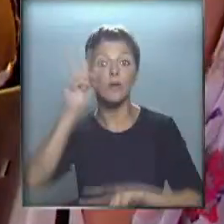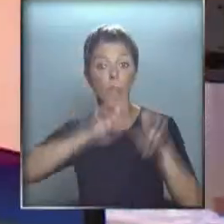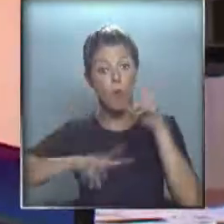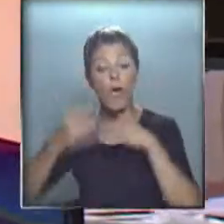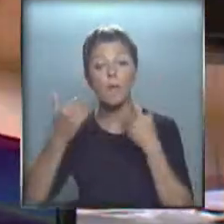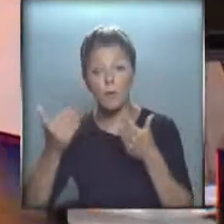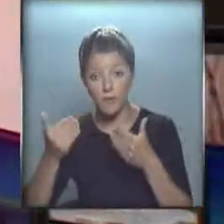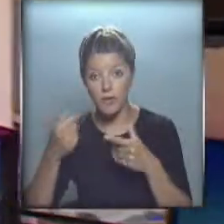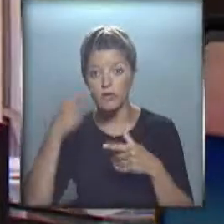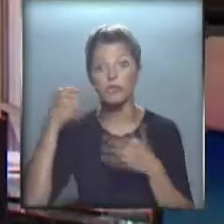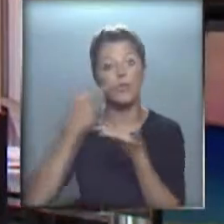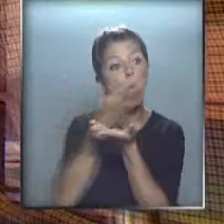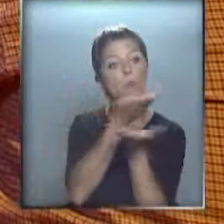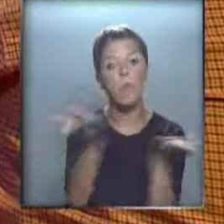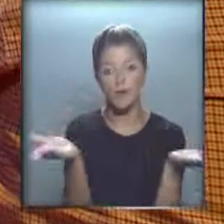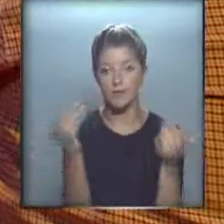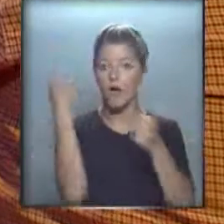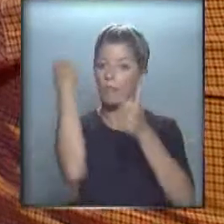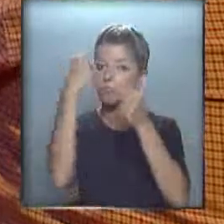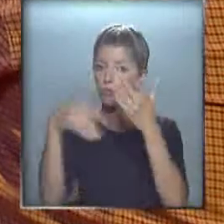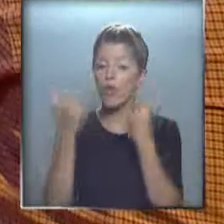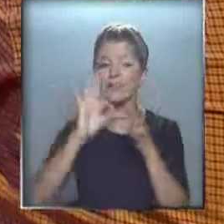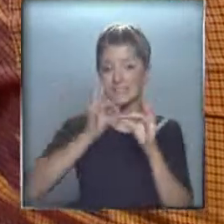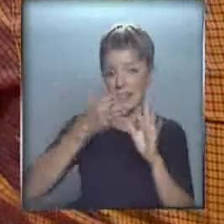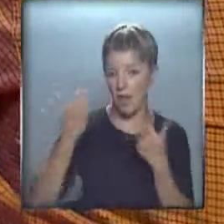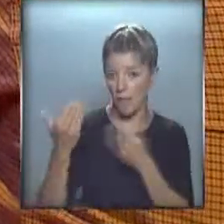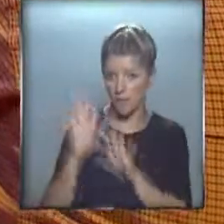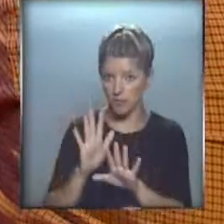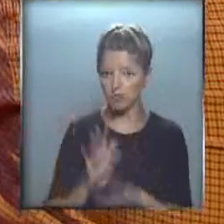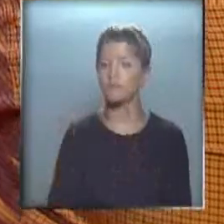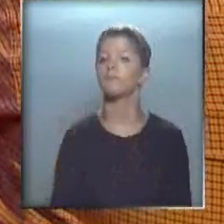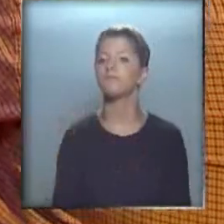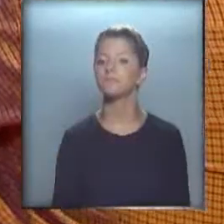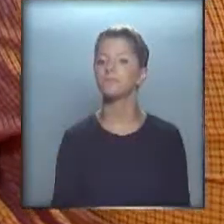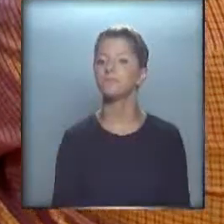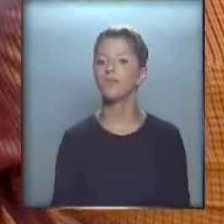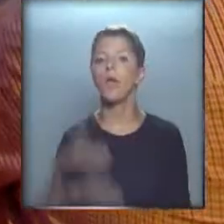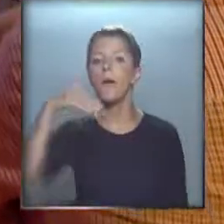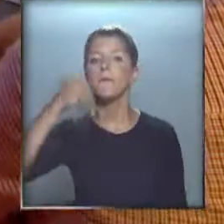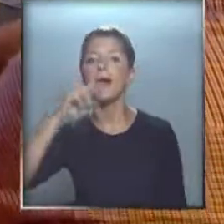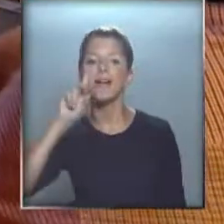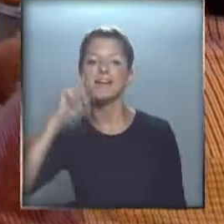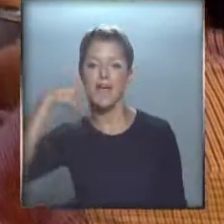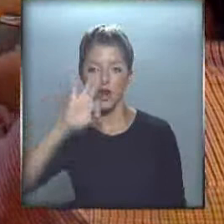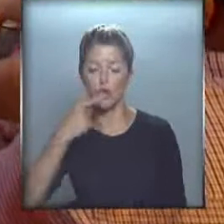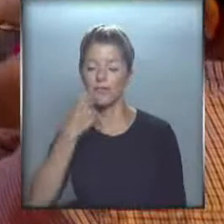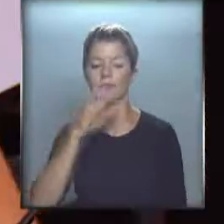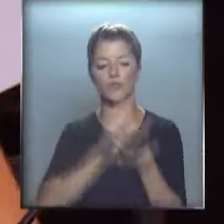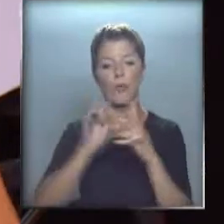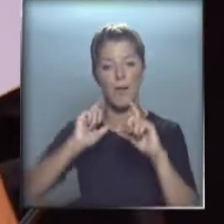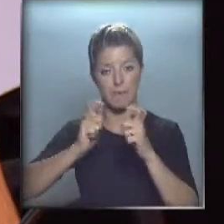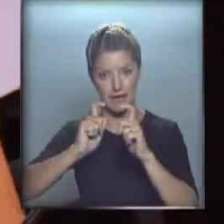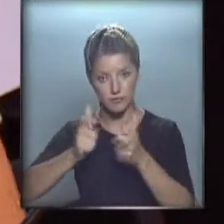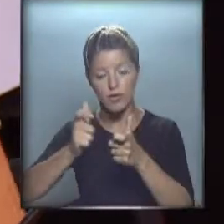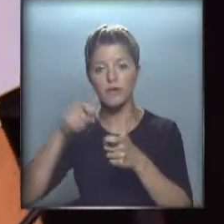va a marcando a los alrededores. Exacto. Todo lo más cercano. Después otra. Sí. Hablando de aplicaciones. Dale. Que existen para juegos,